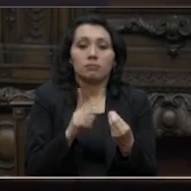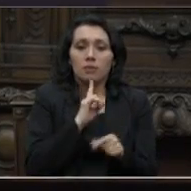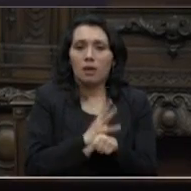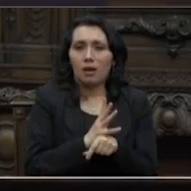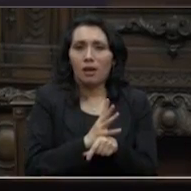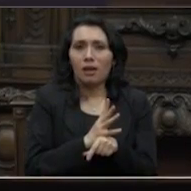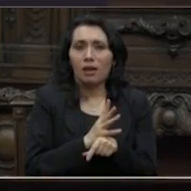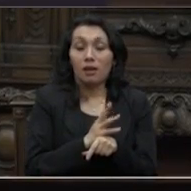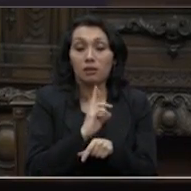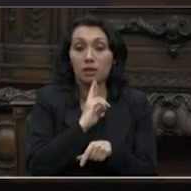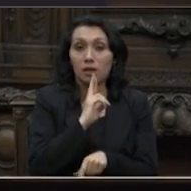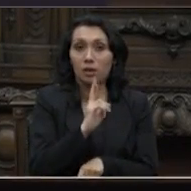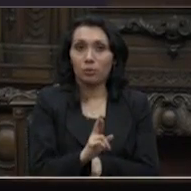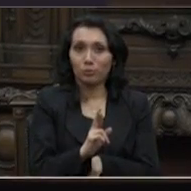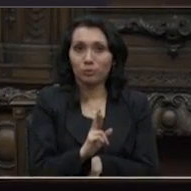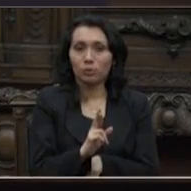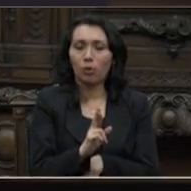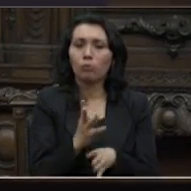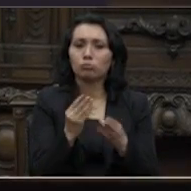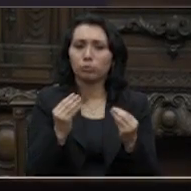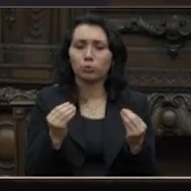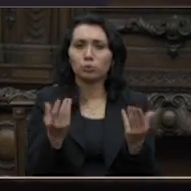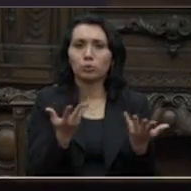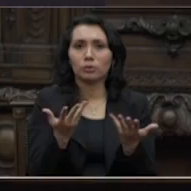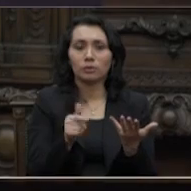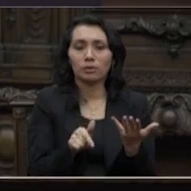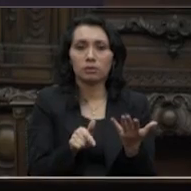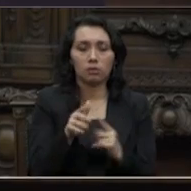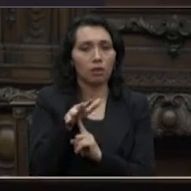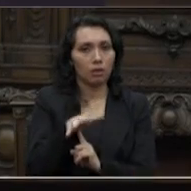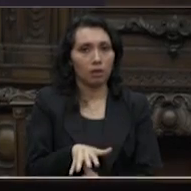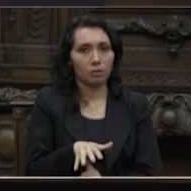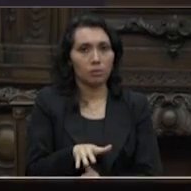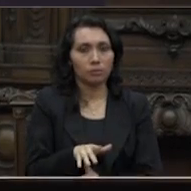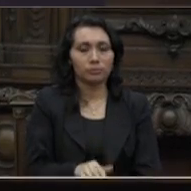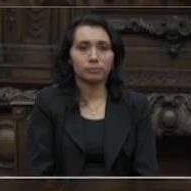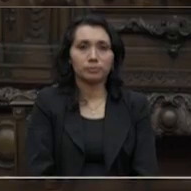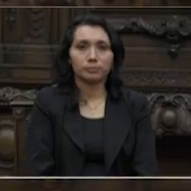tener resultados en muchos casos discriminatorios.